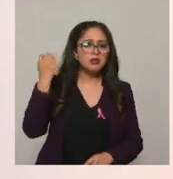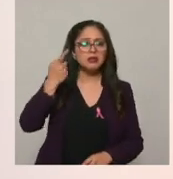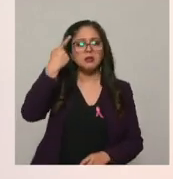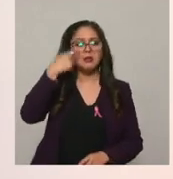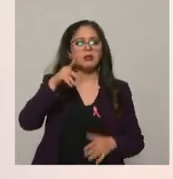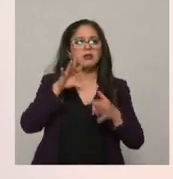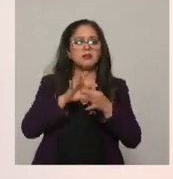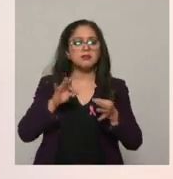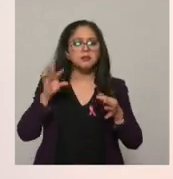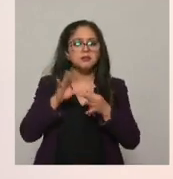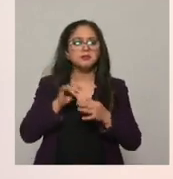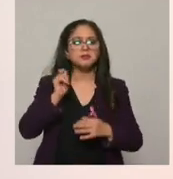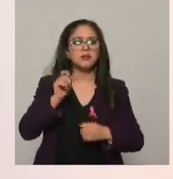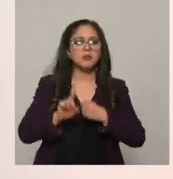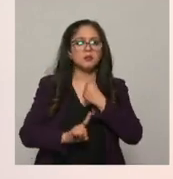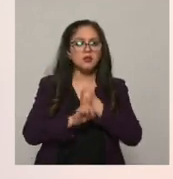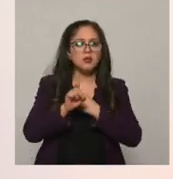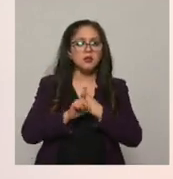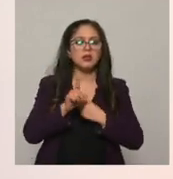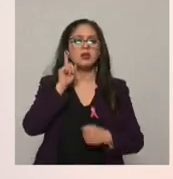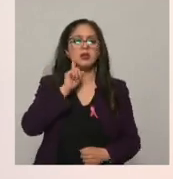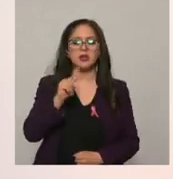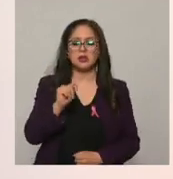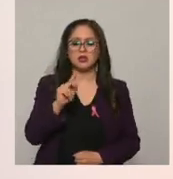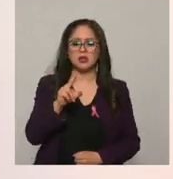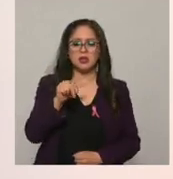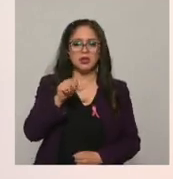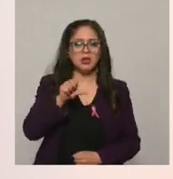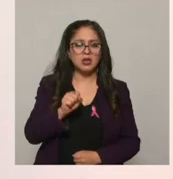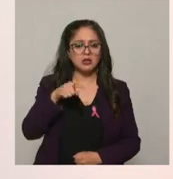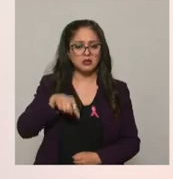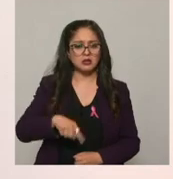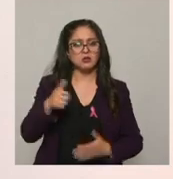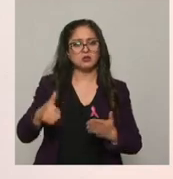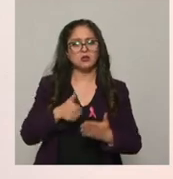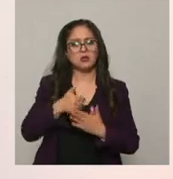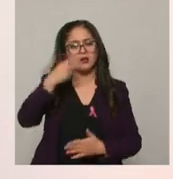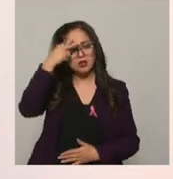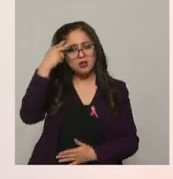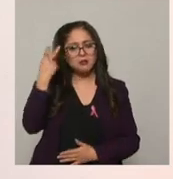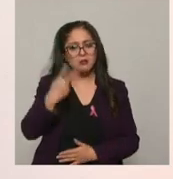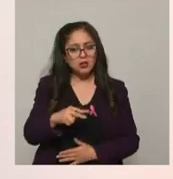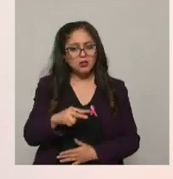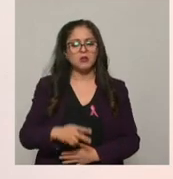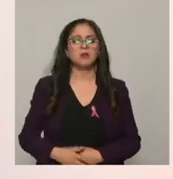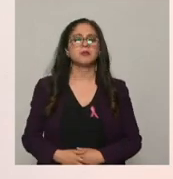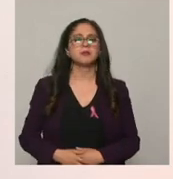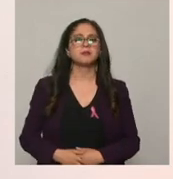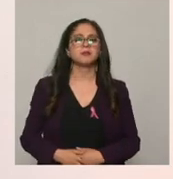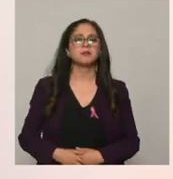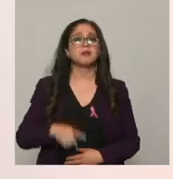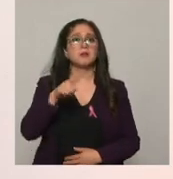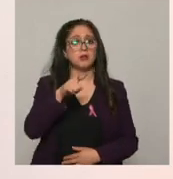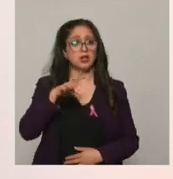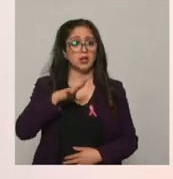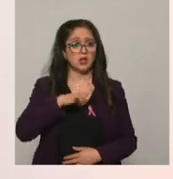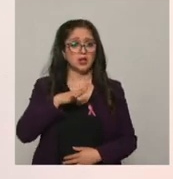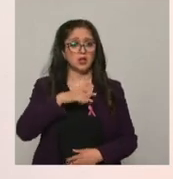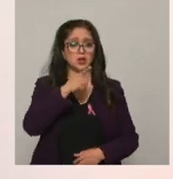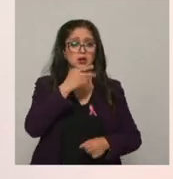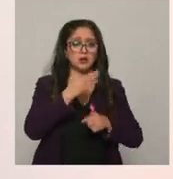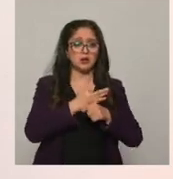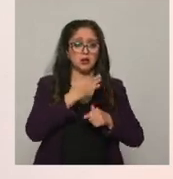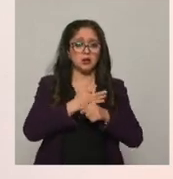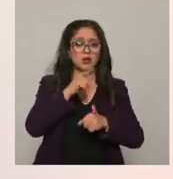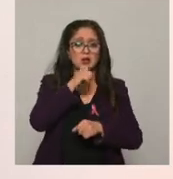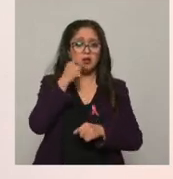de la problemática de las mujeres trans en la Ciudad de México. En ese sentido, también está ella haciendo una labor de